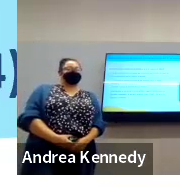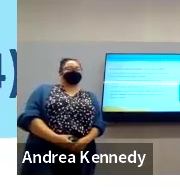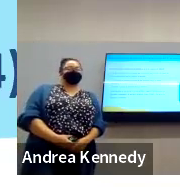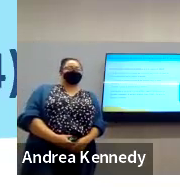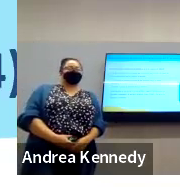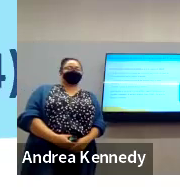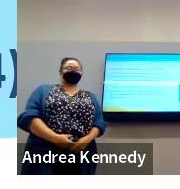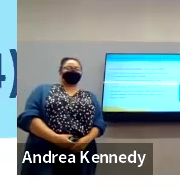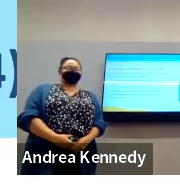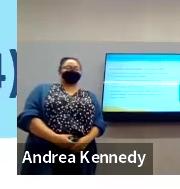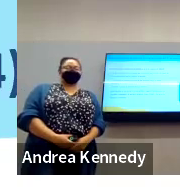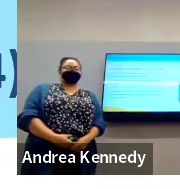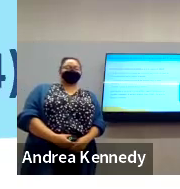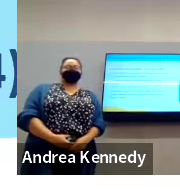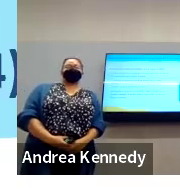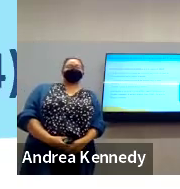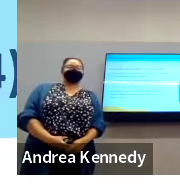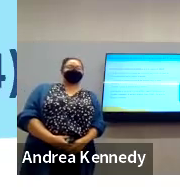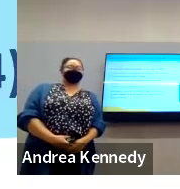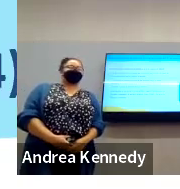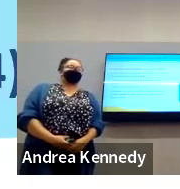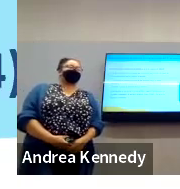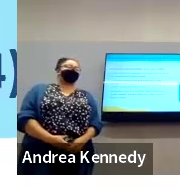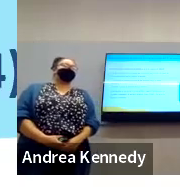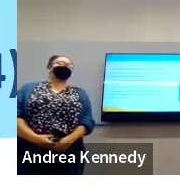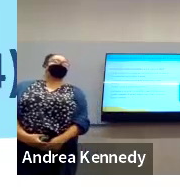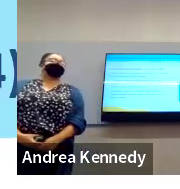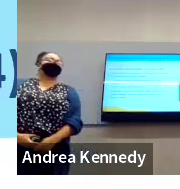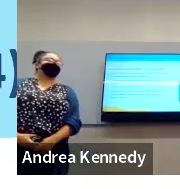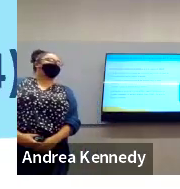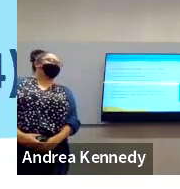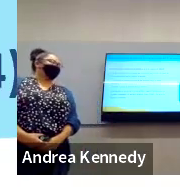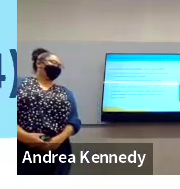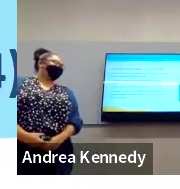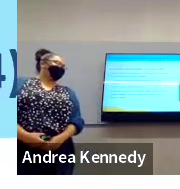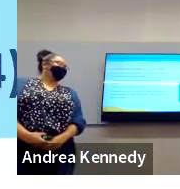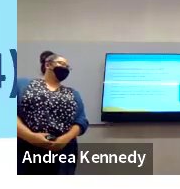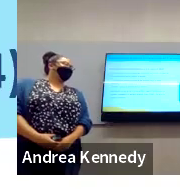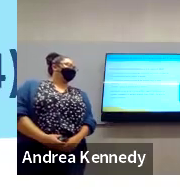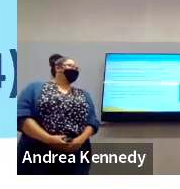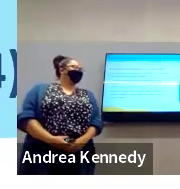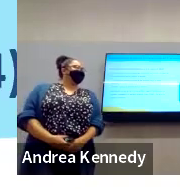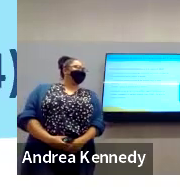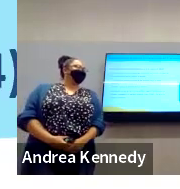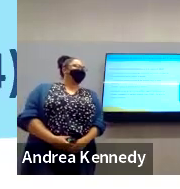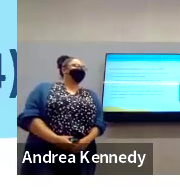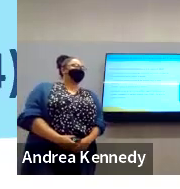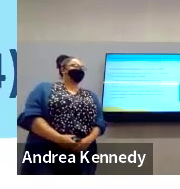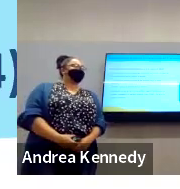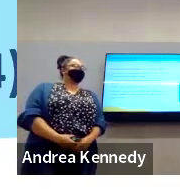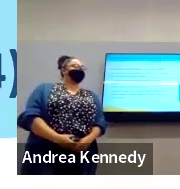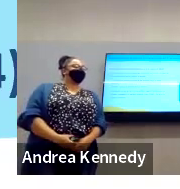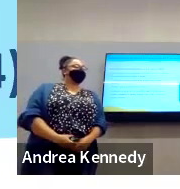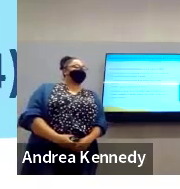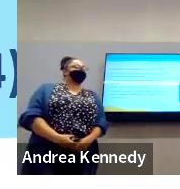pueden asignarse a las viviendas de arrendamiento existente a través del sistema RUBS o algo